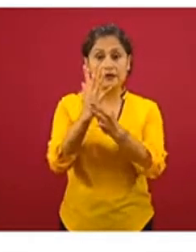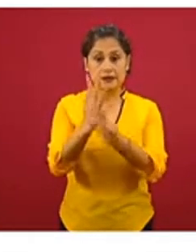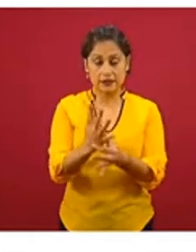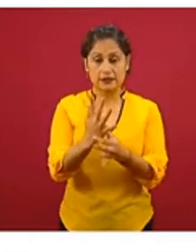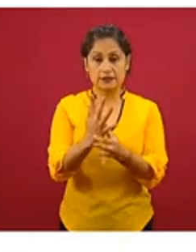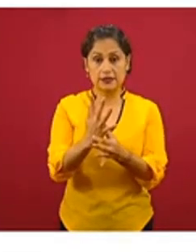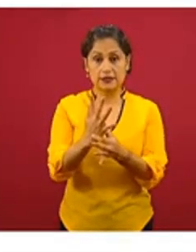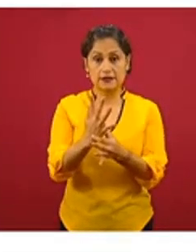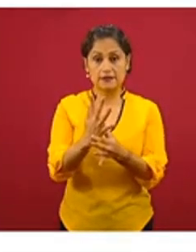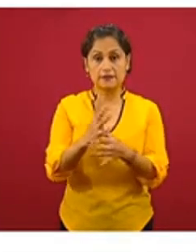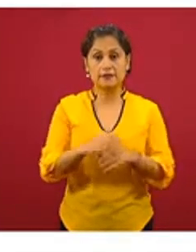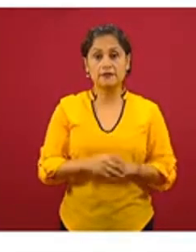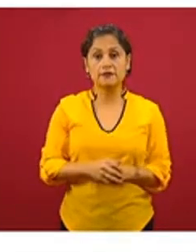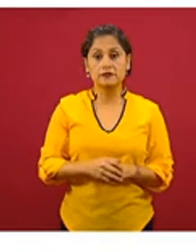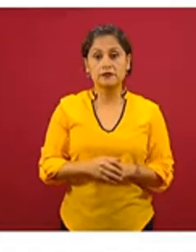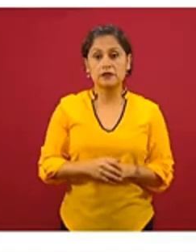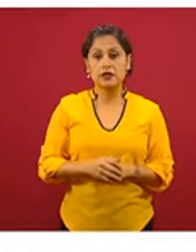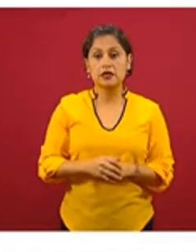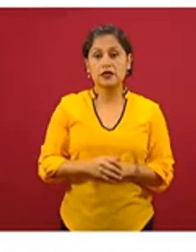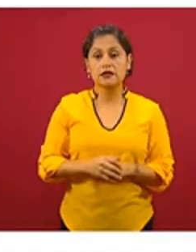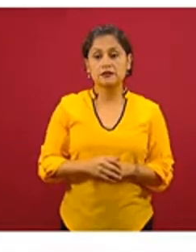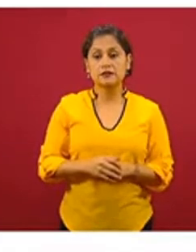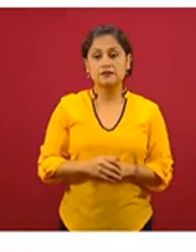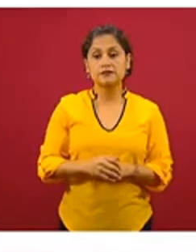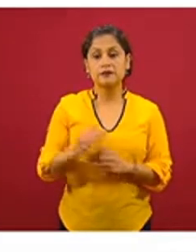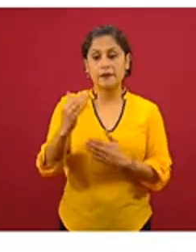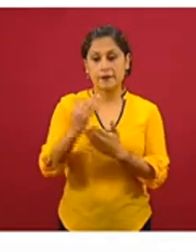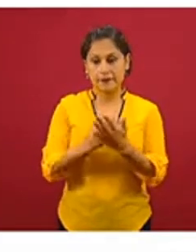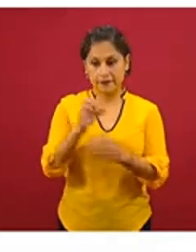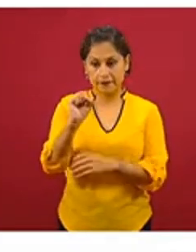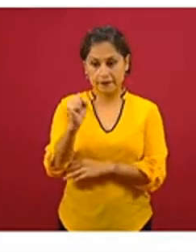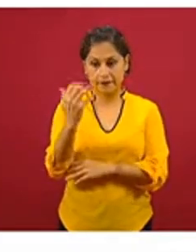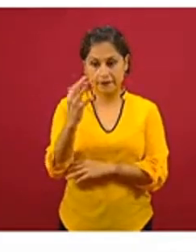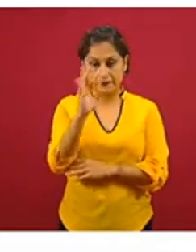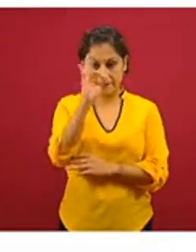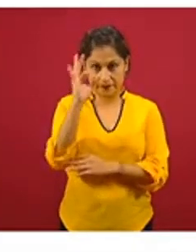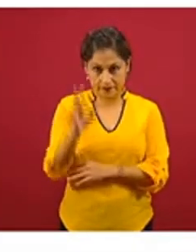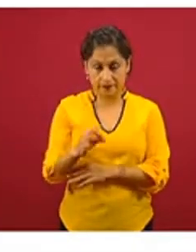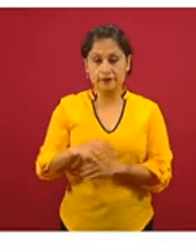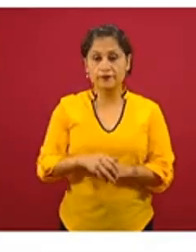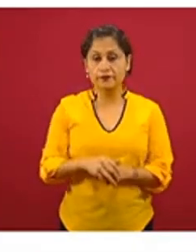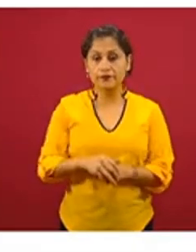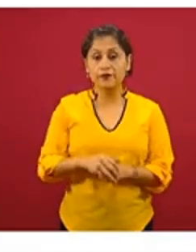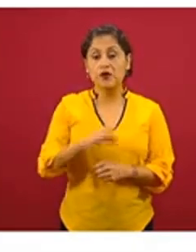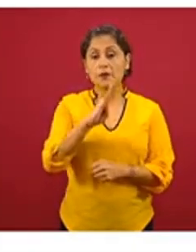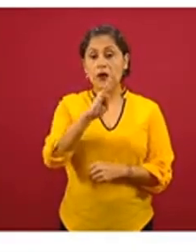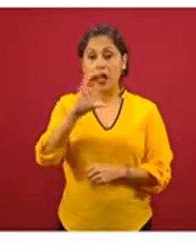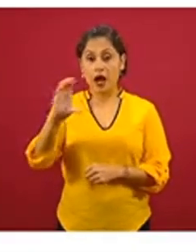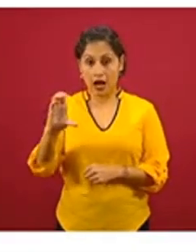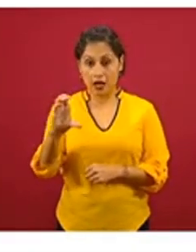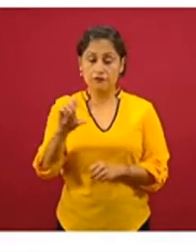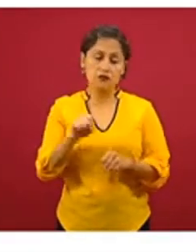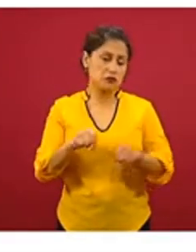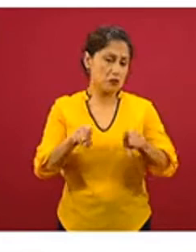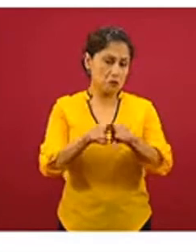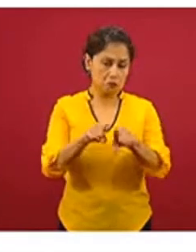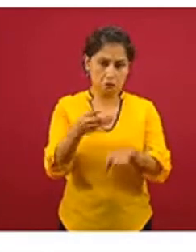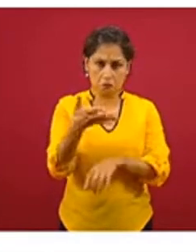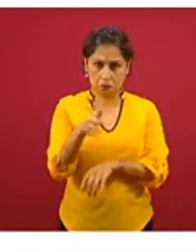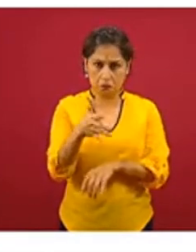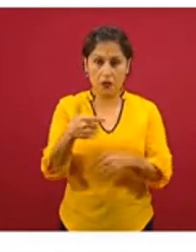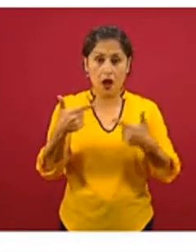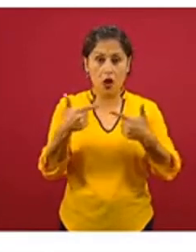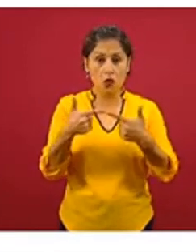es de el menos 65%. Baja California tiene el mismo comportamiento. De acuerdo con los datos de Google,